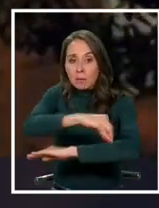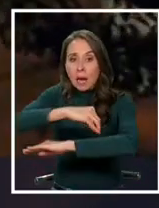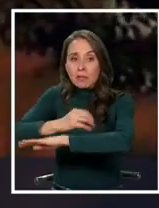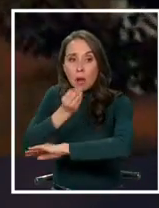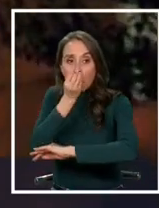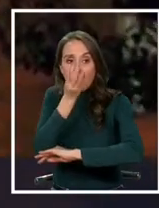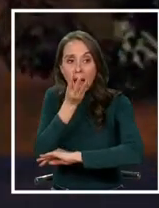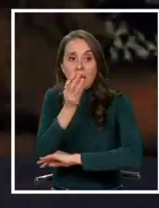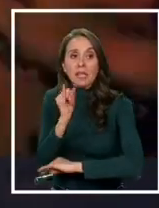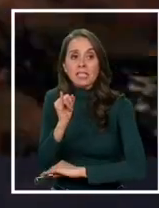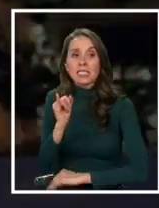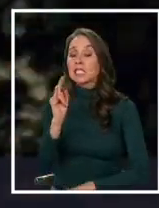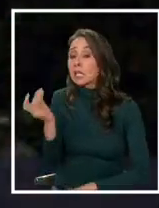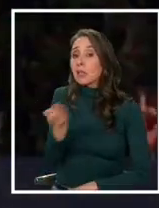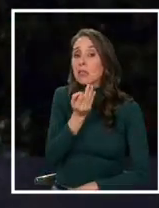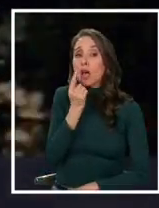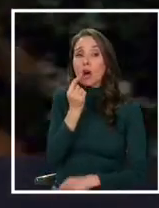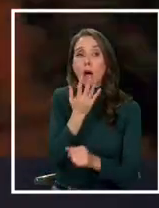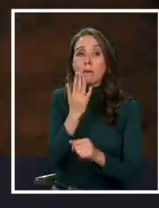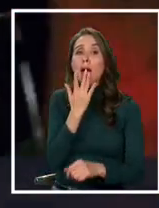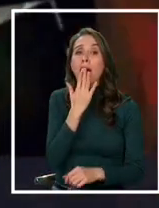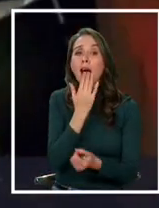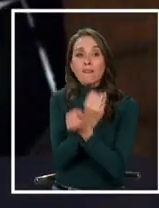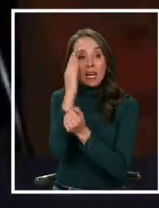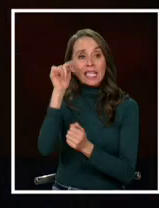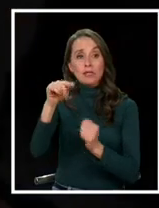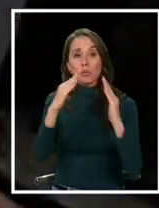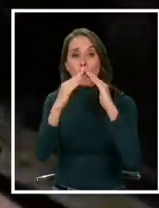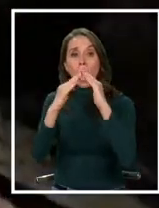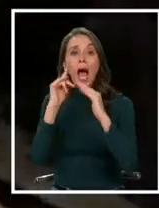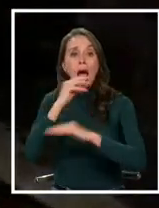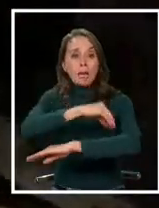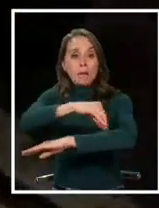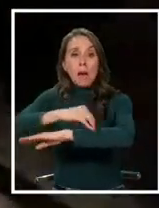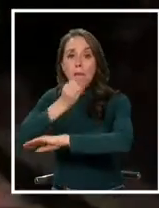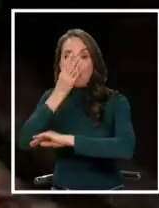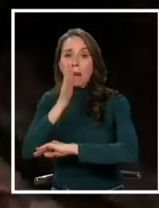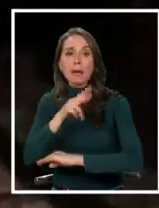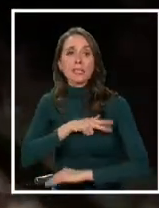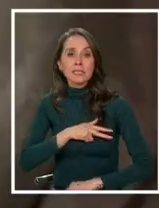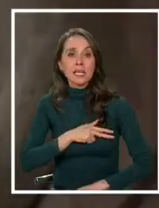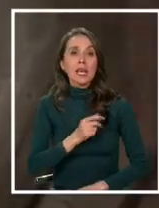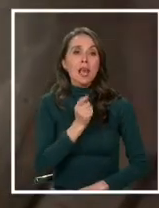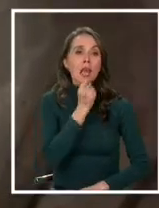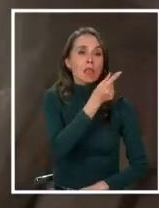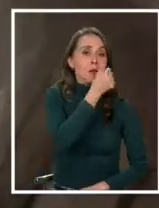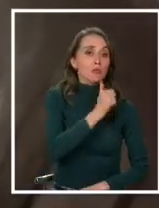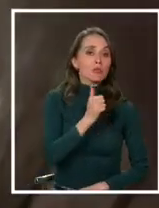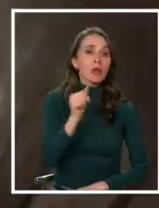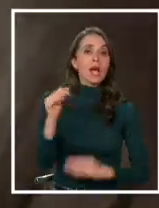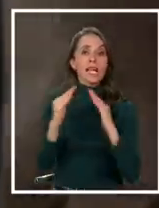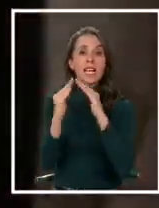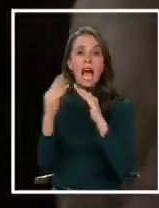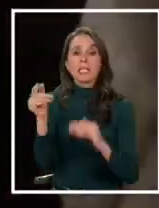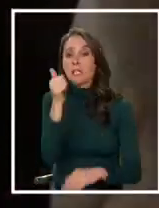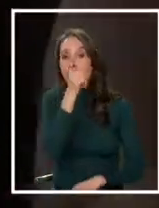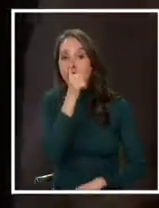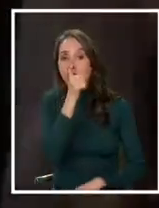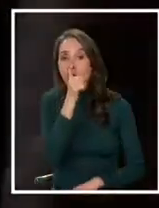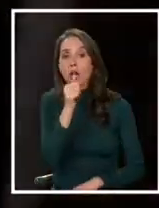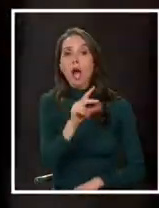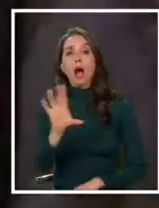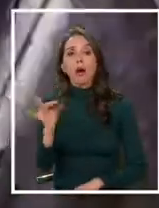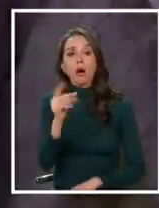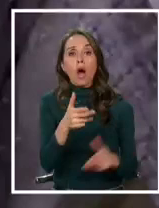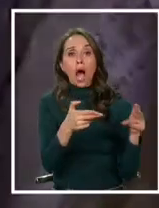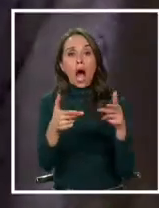plantas eso en este domicilio habían plantas eso tras una denuncia anónima por drogas en su casa se encontraron armas y